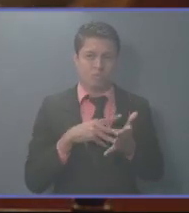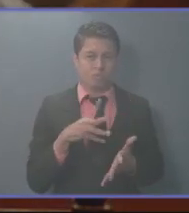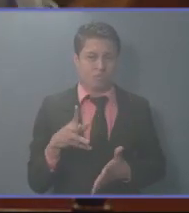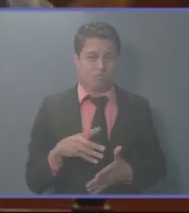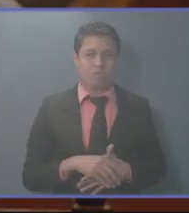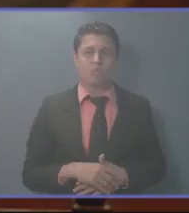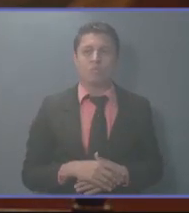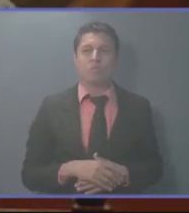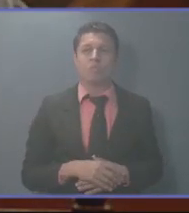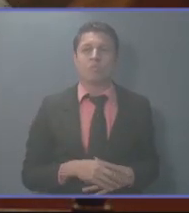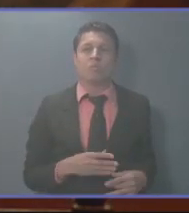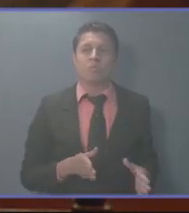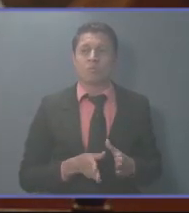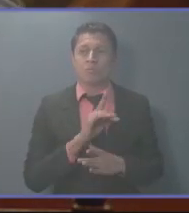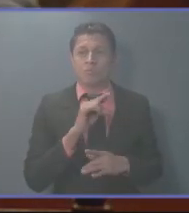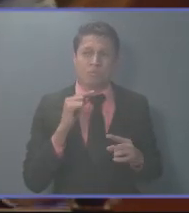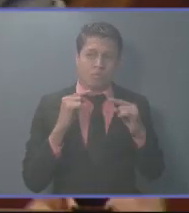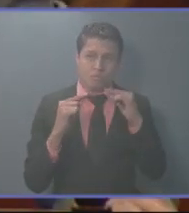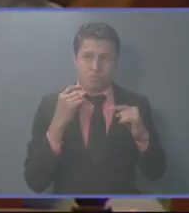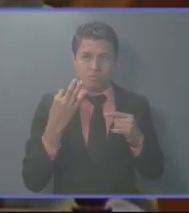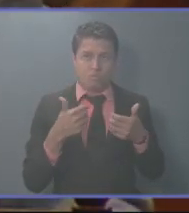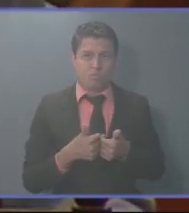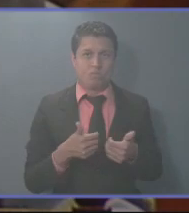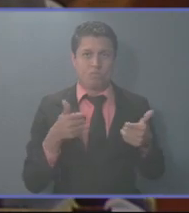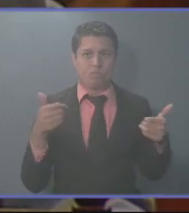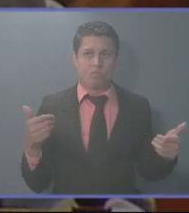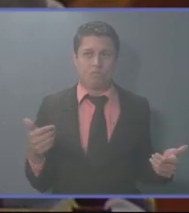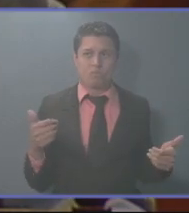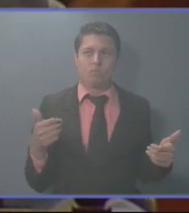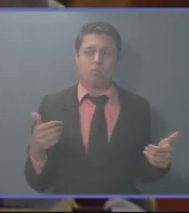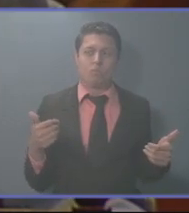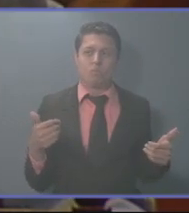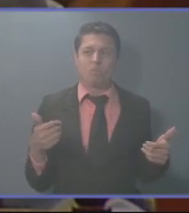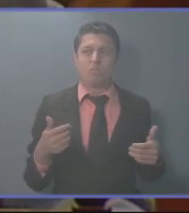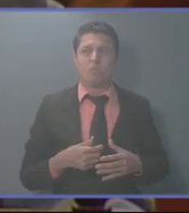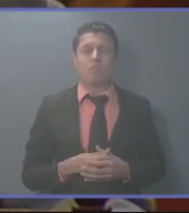la separación de poderes.